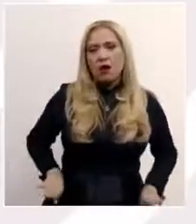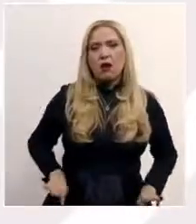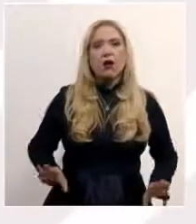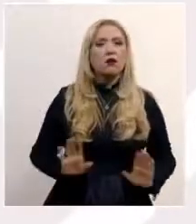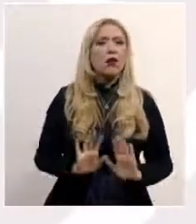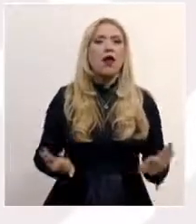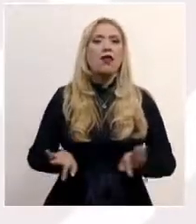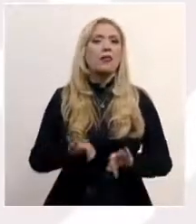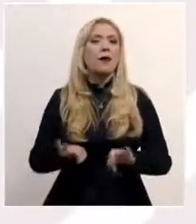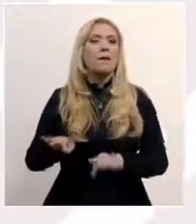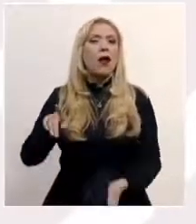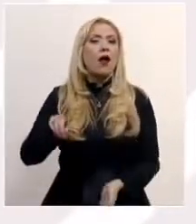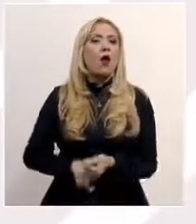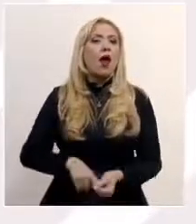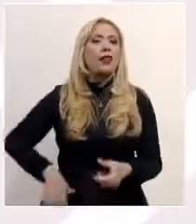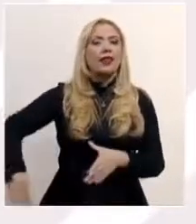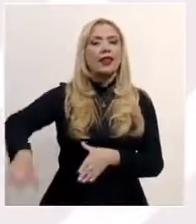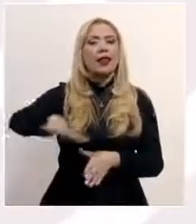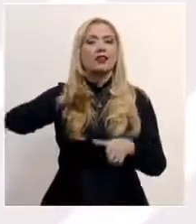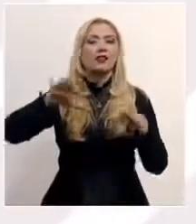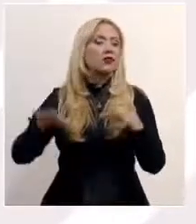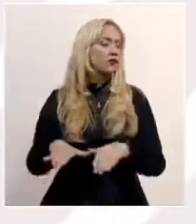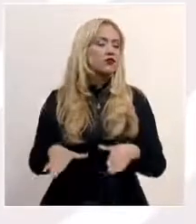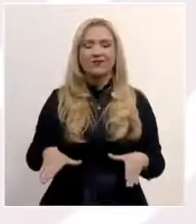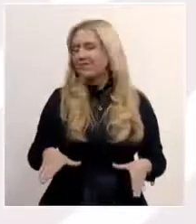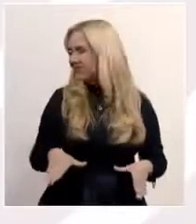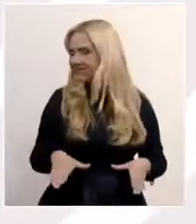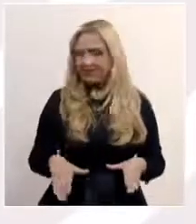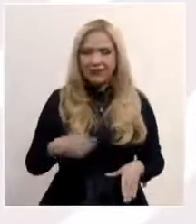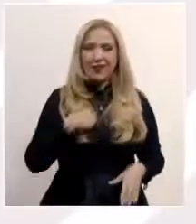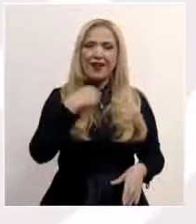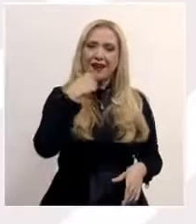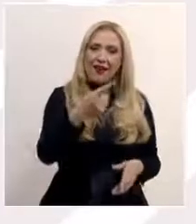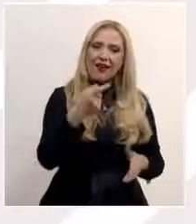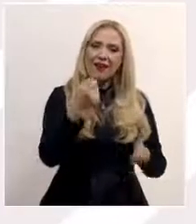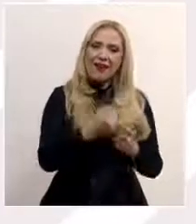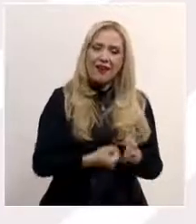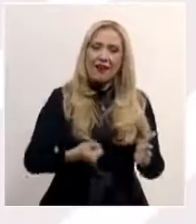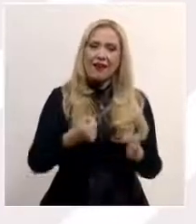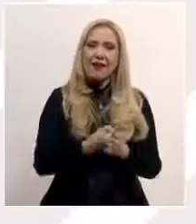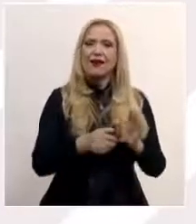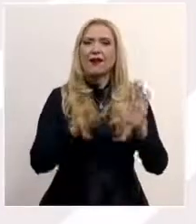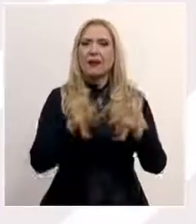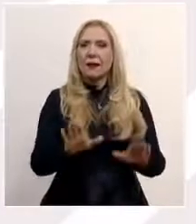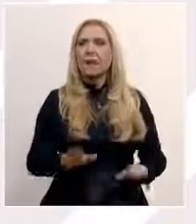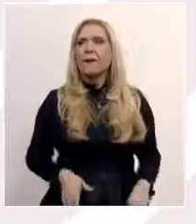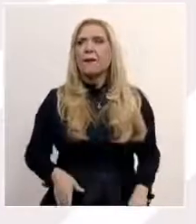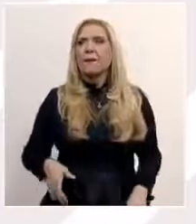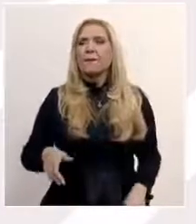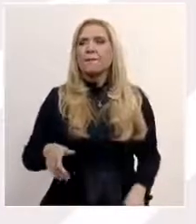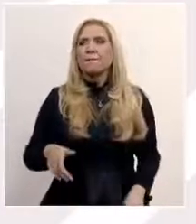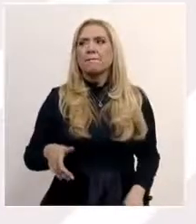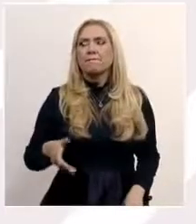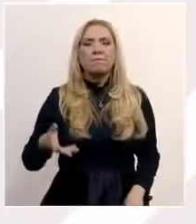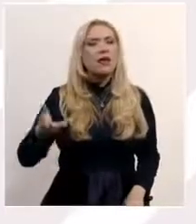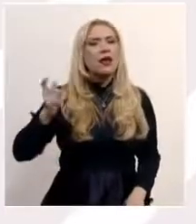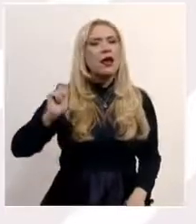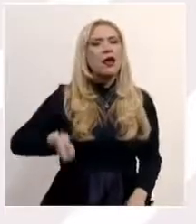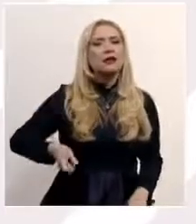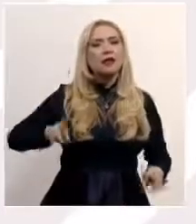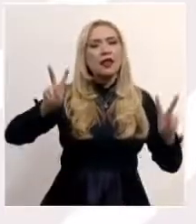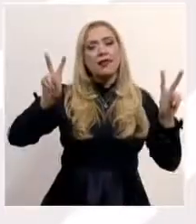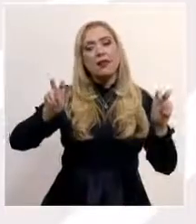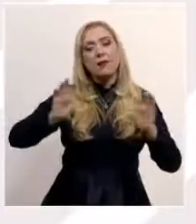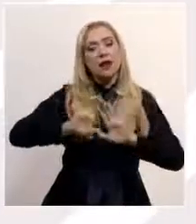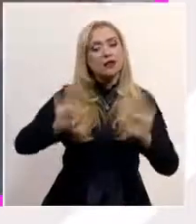plano laboral. Y es una de las cosas que hemos tratado de insistir mucho. Porque como tú decías, nosotros no solamente nos quedamos con el tema del